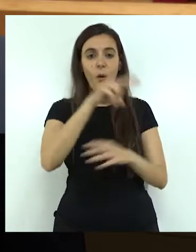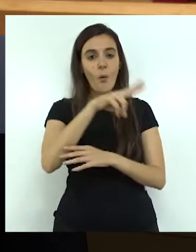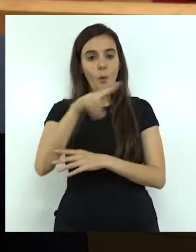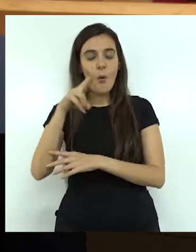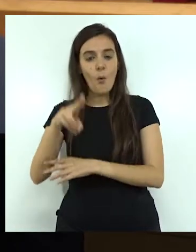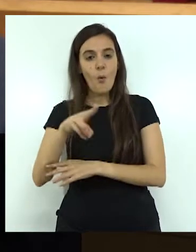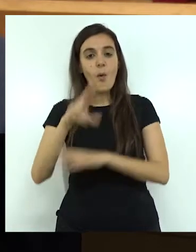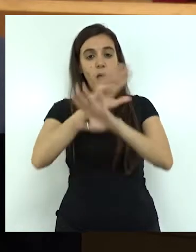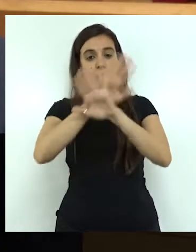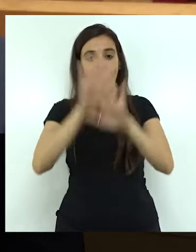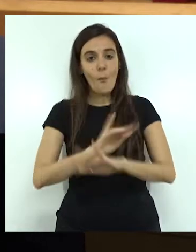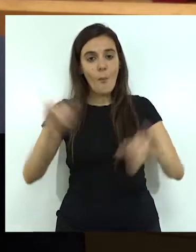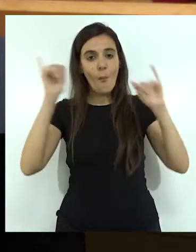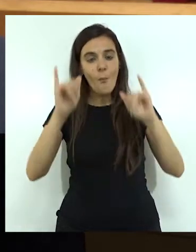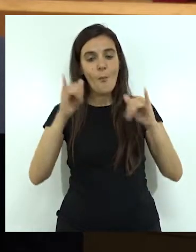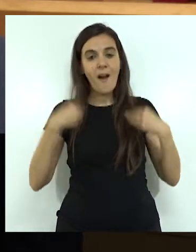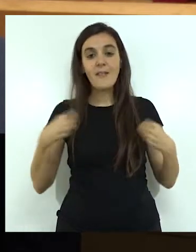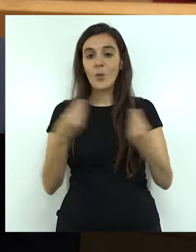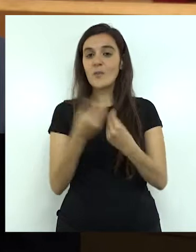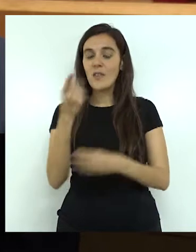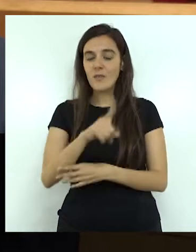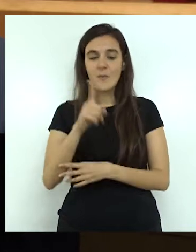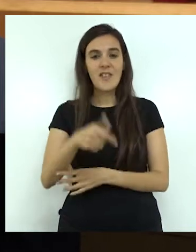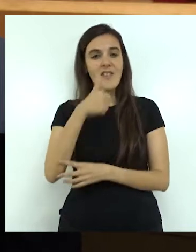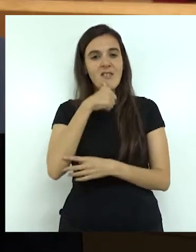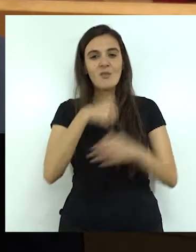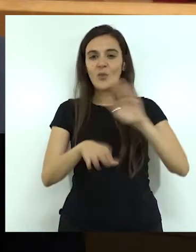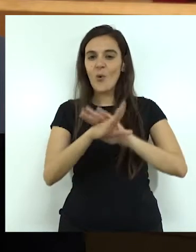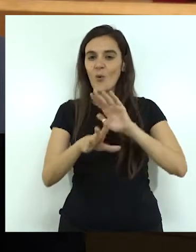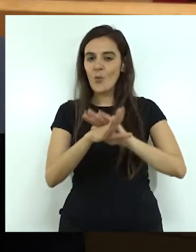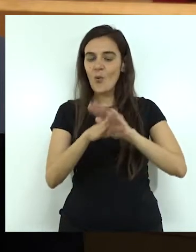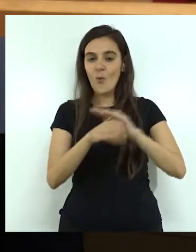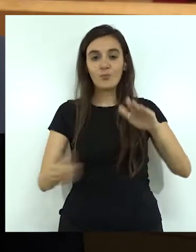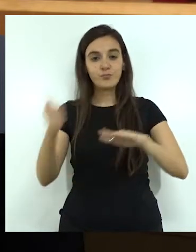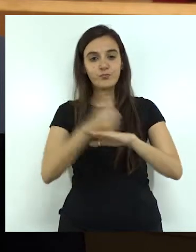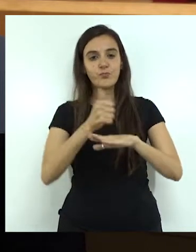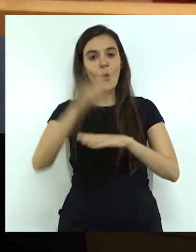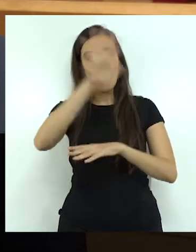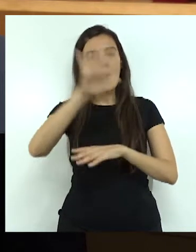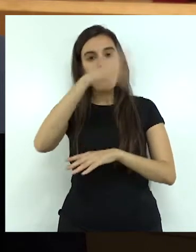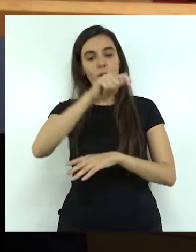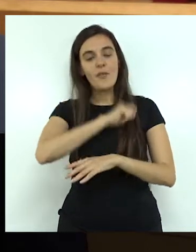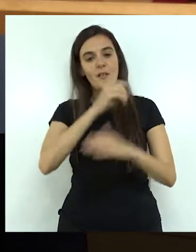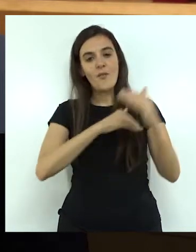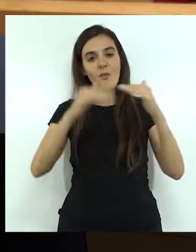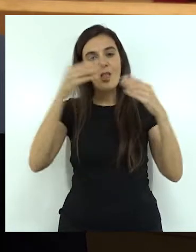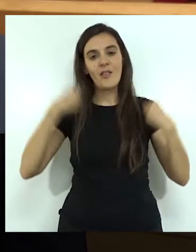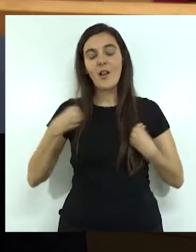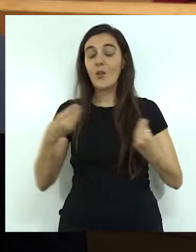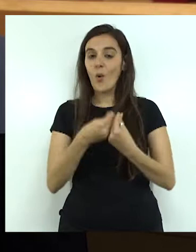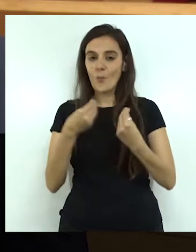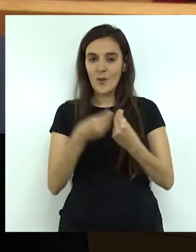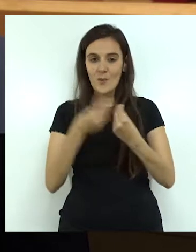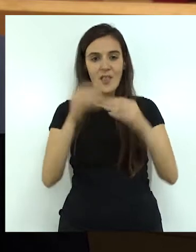y la convivencia que ceuta siga siendo un eje para el resto de españa' de convivencia armónica